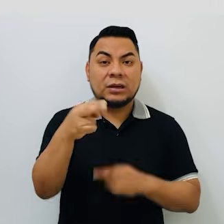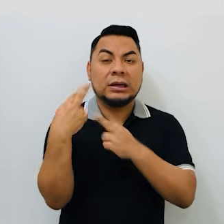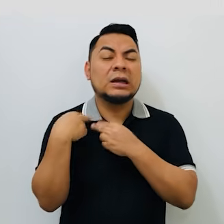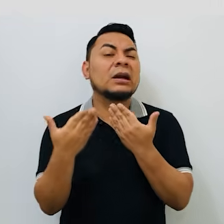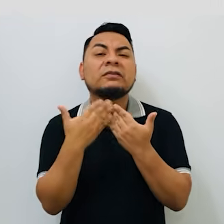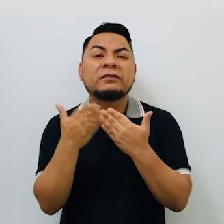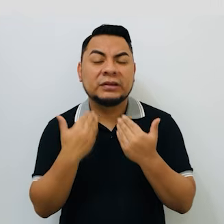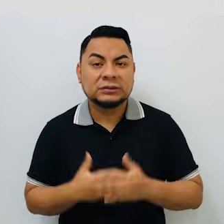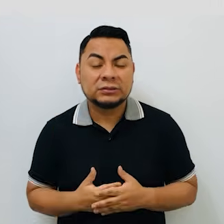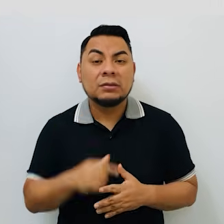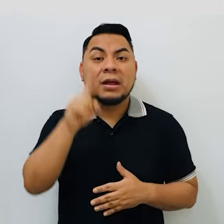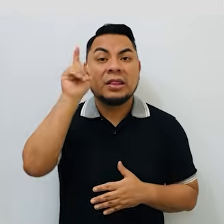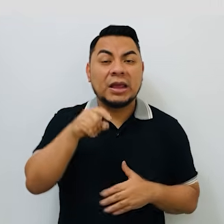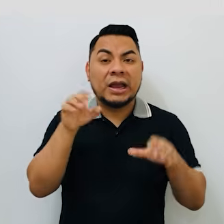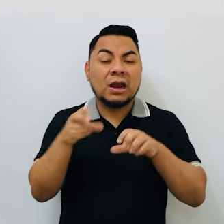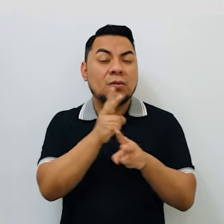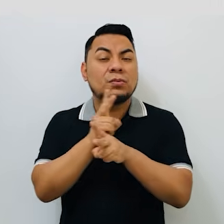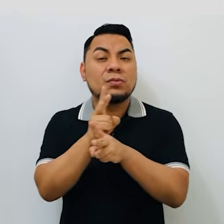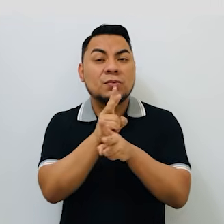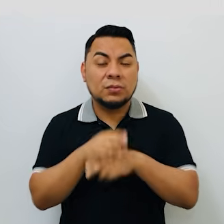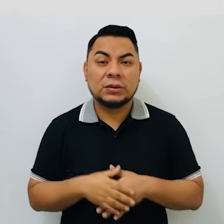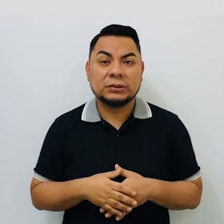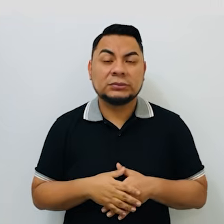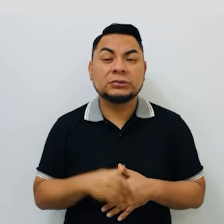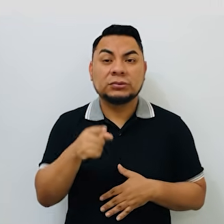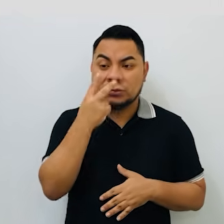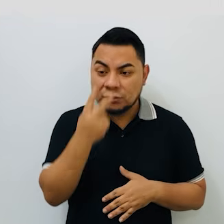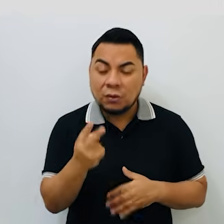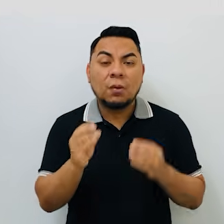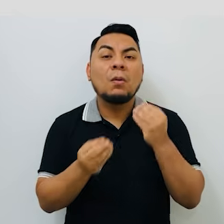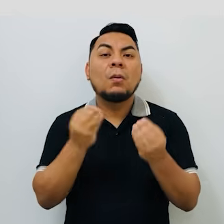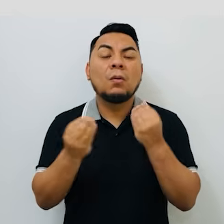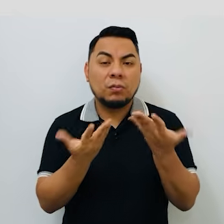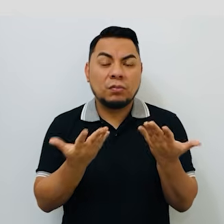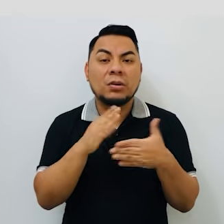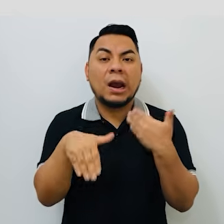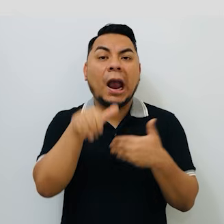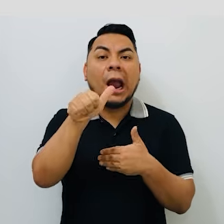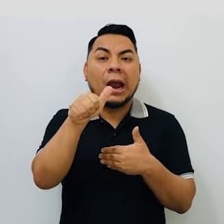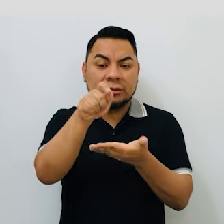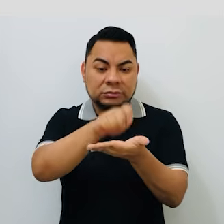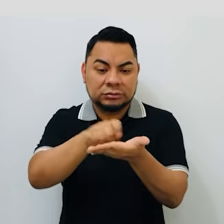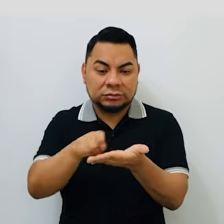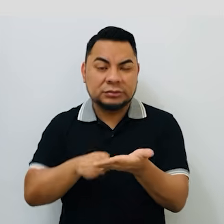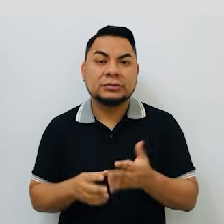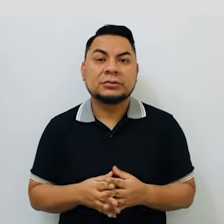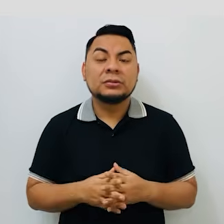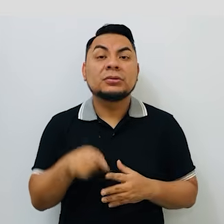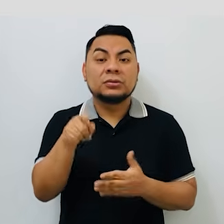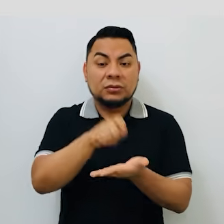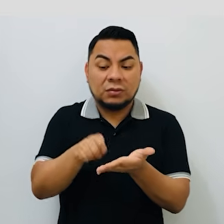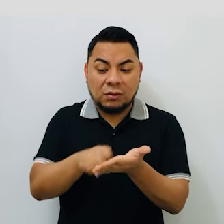Esta es una tarea sencilla, pero debe hacerse con cuidado. Observa cómo se llena la sección A de